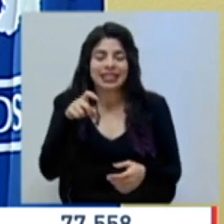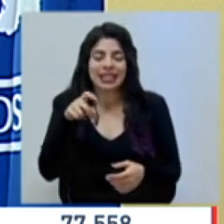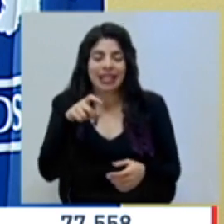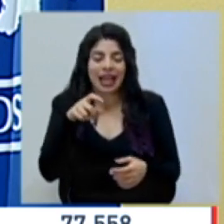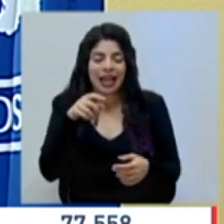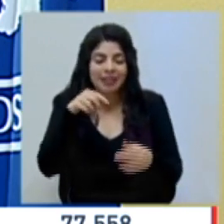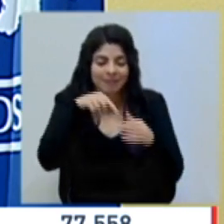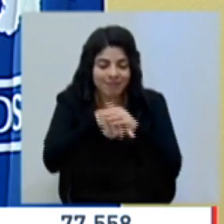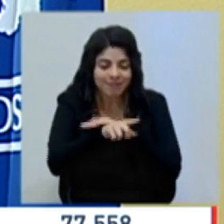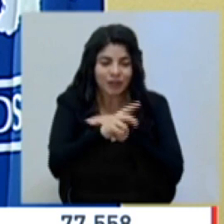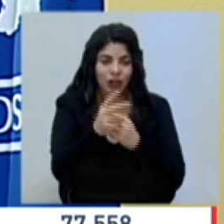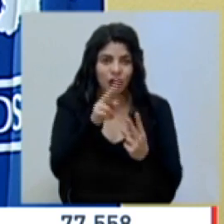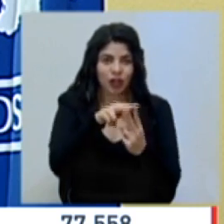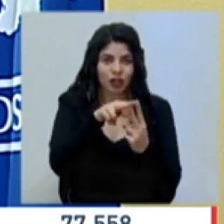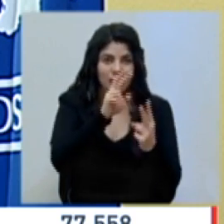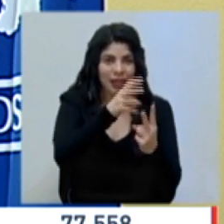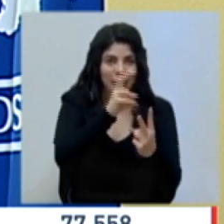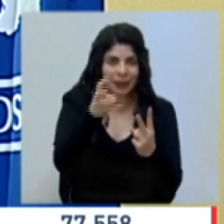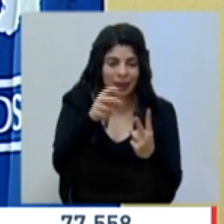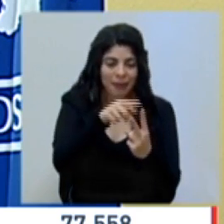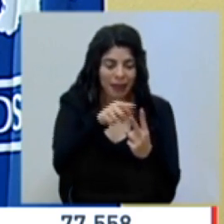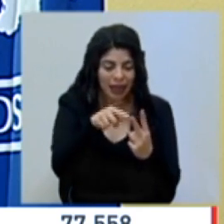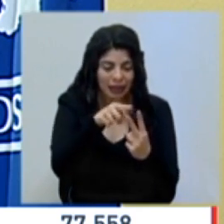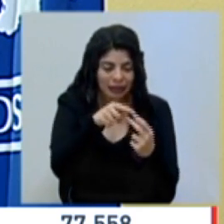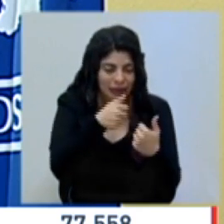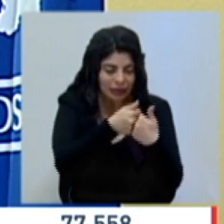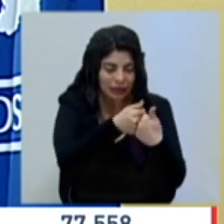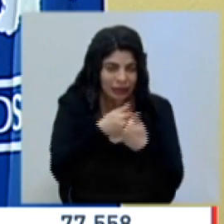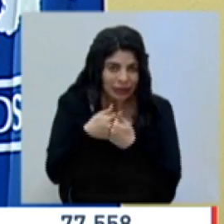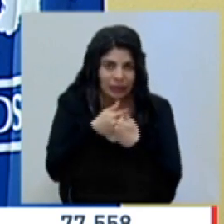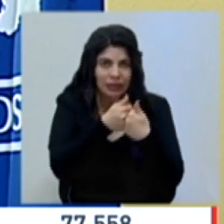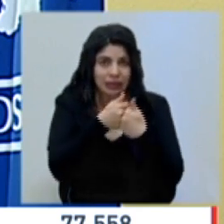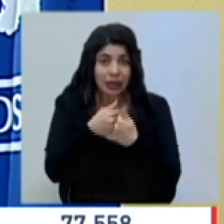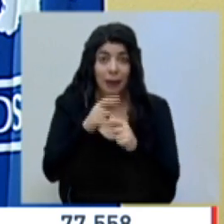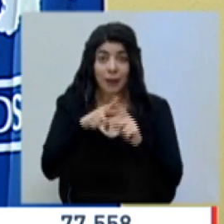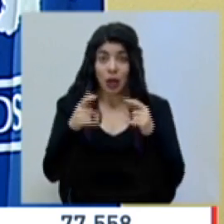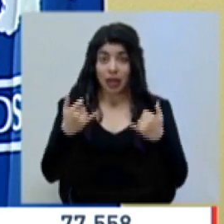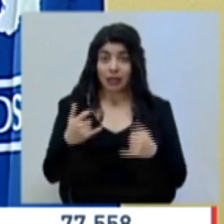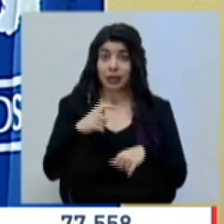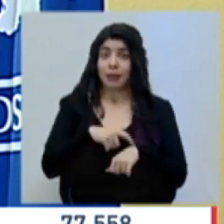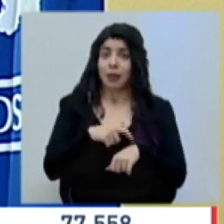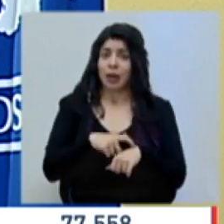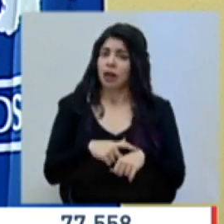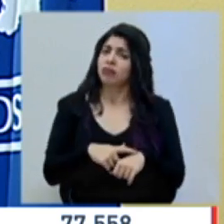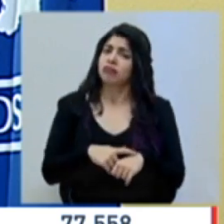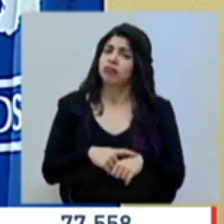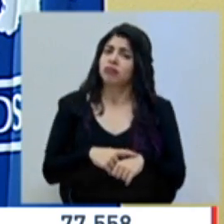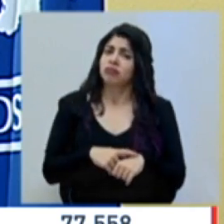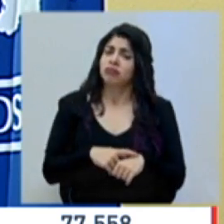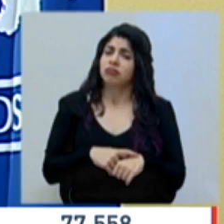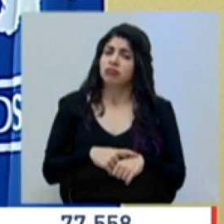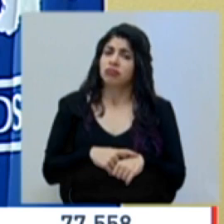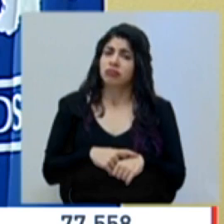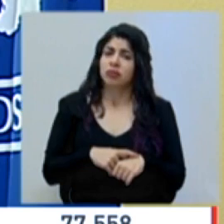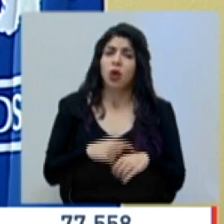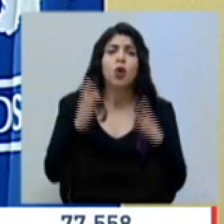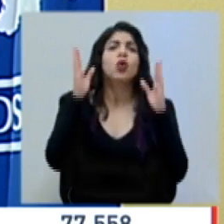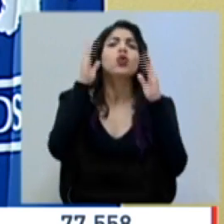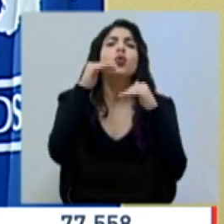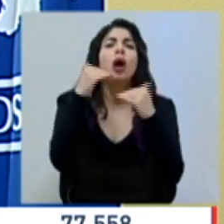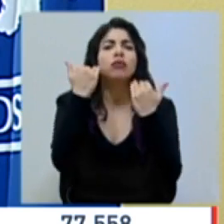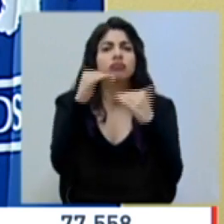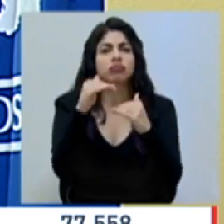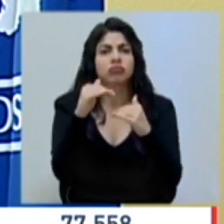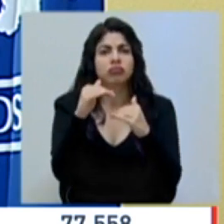esos 2 elementos, pero no estamos previendo hasta este momento ninguna medida restrictiva.